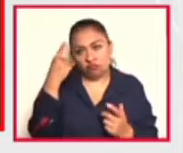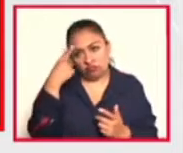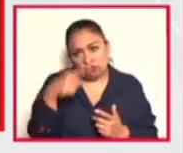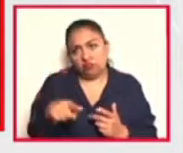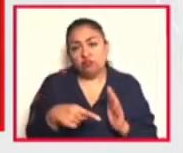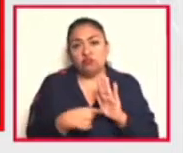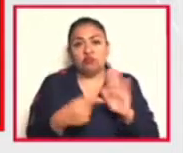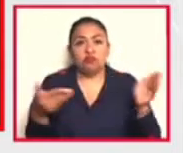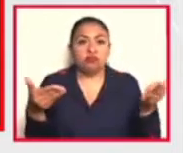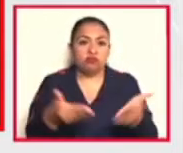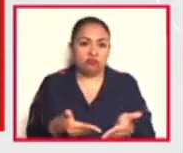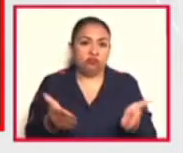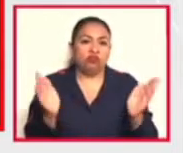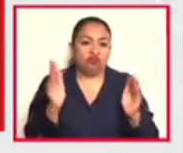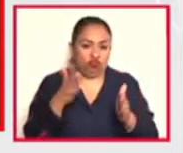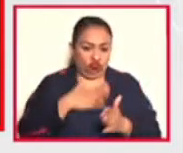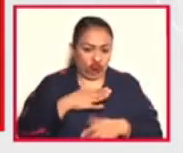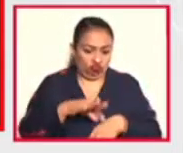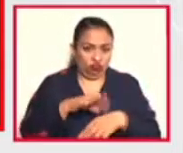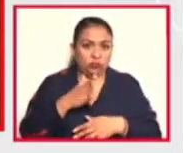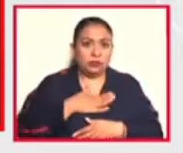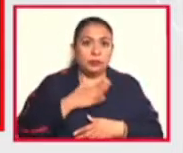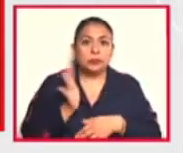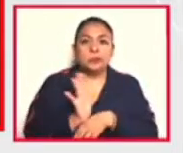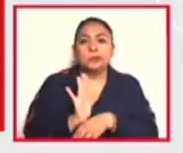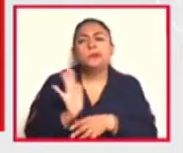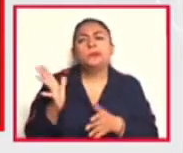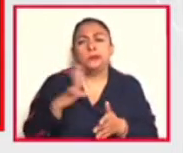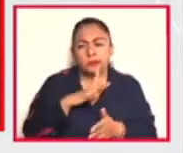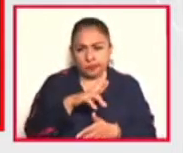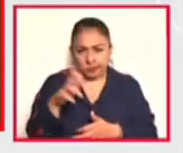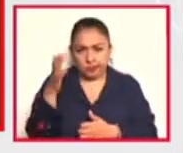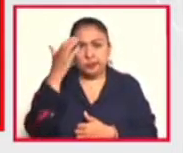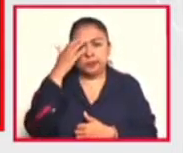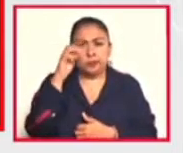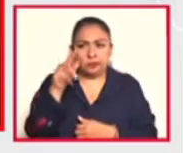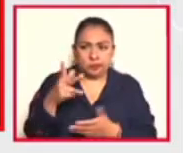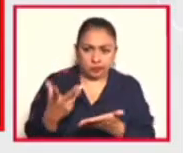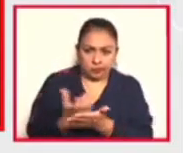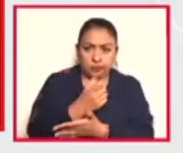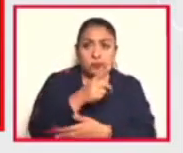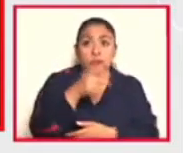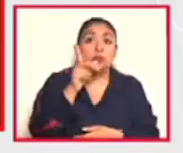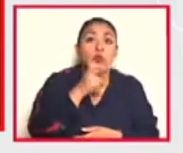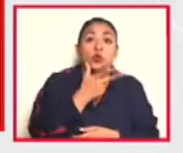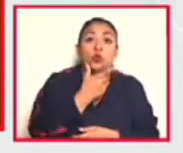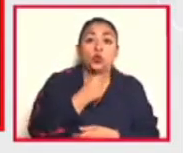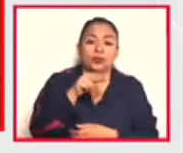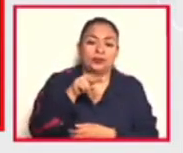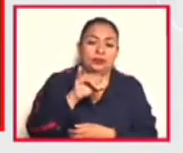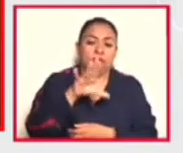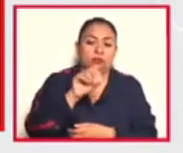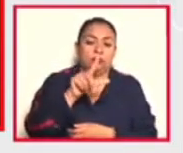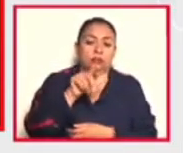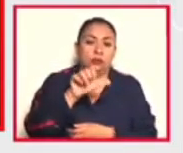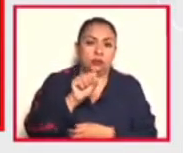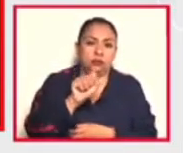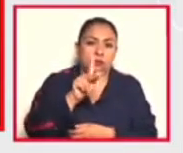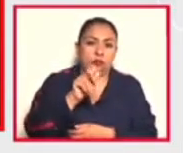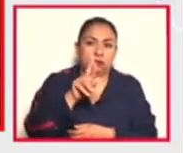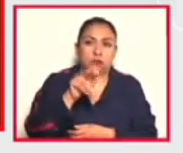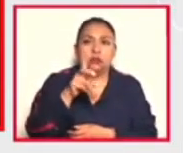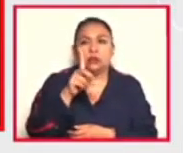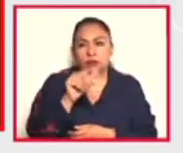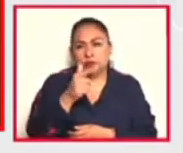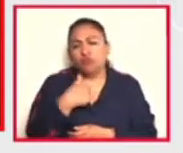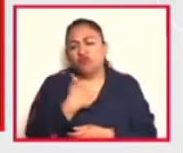presentar presencialmente su película y se llevan este reconocimiento. Nicolás Pereda, una persona que ha tenido una observación muy especial, de